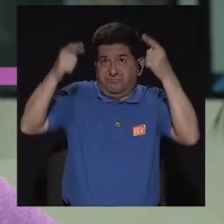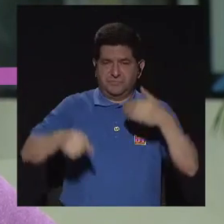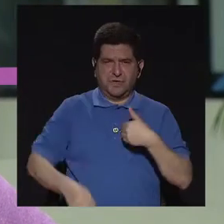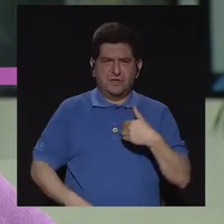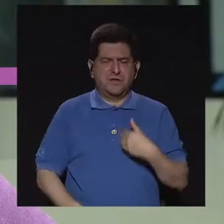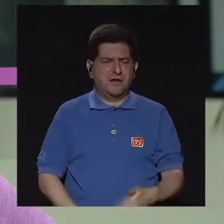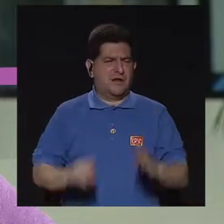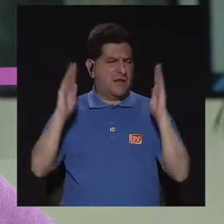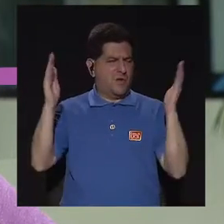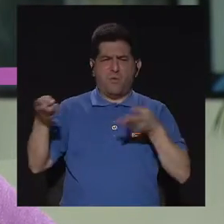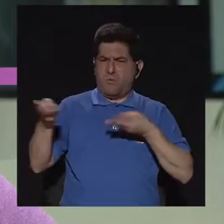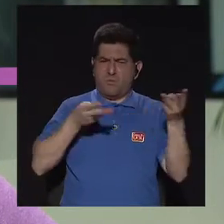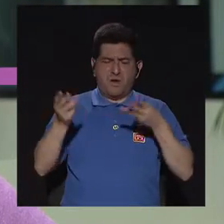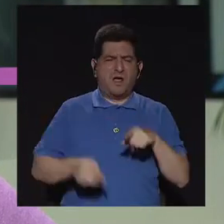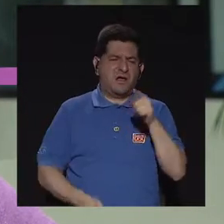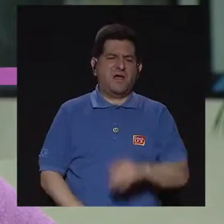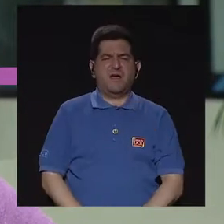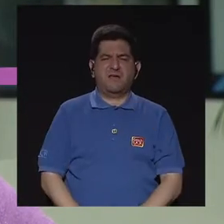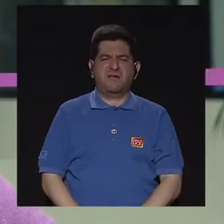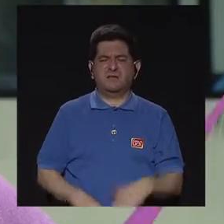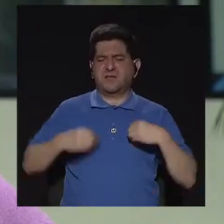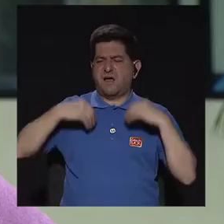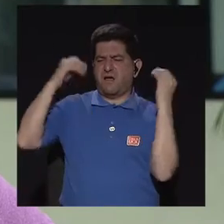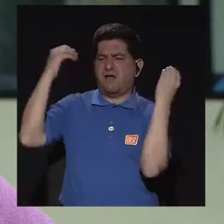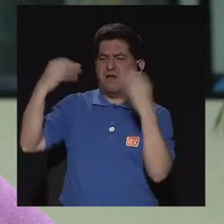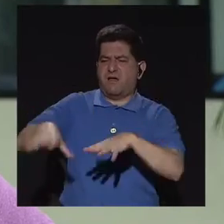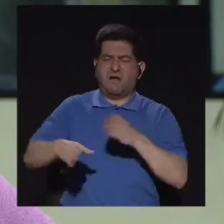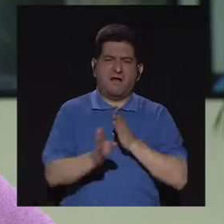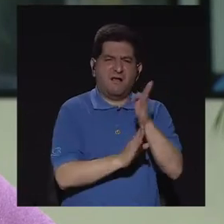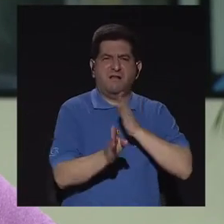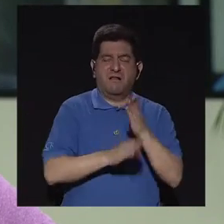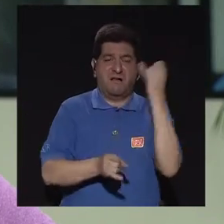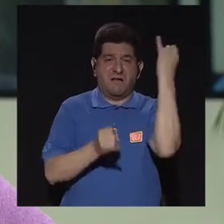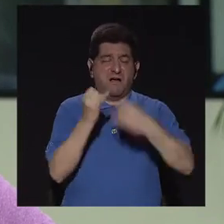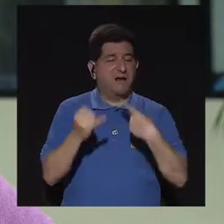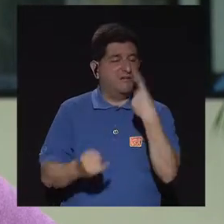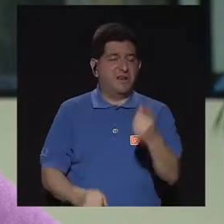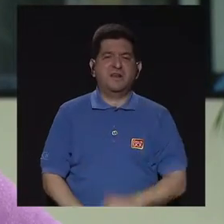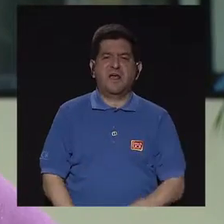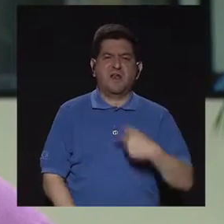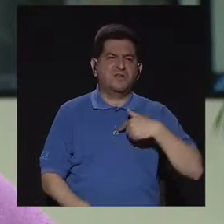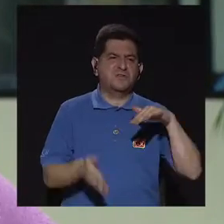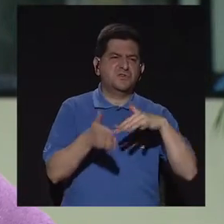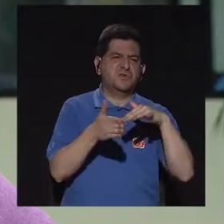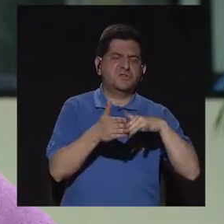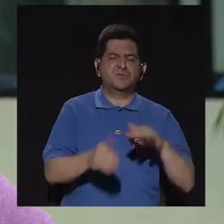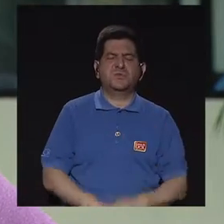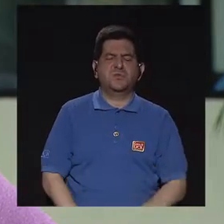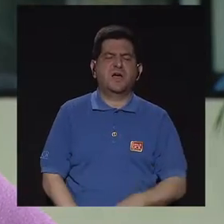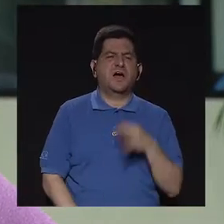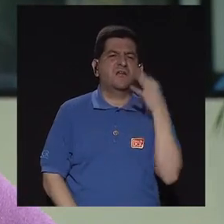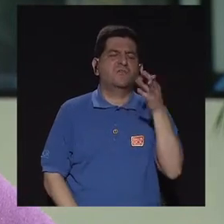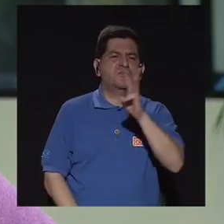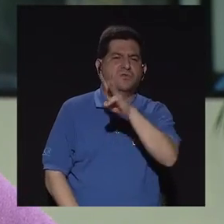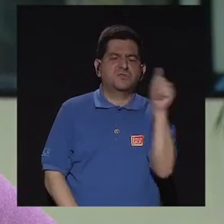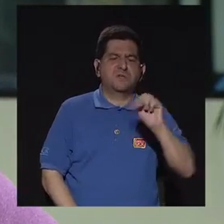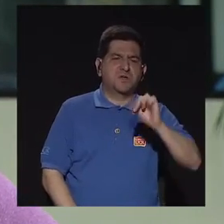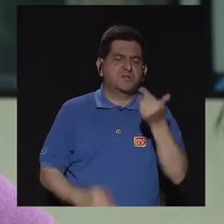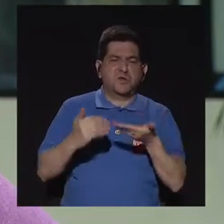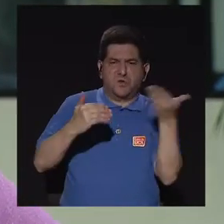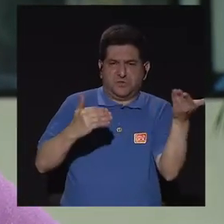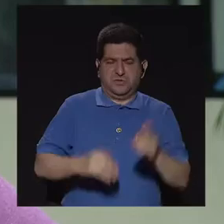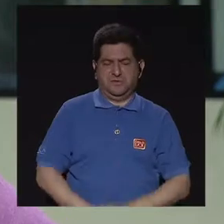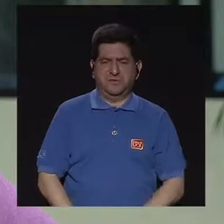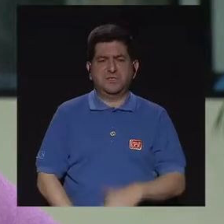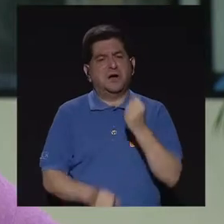tener un amplio mercado laboral, y se rinden y dejan la carrera botada, y al final terminan diciendo, voy a estudiar algo más el próximo semestre o voy